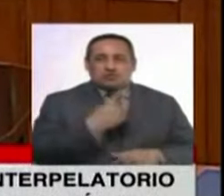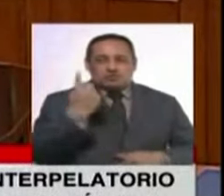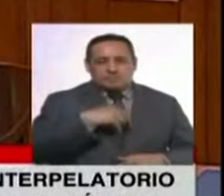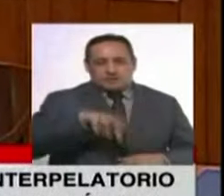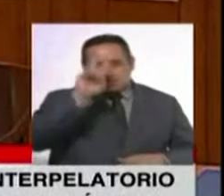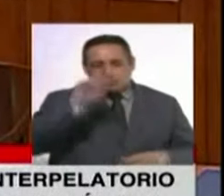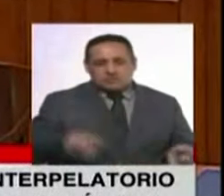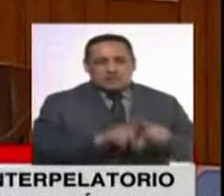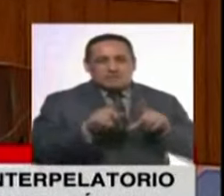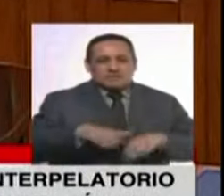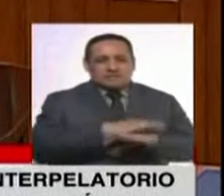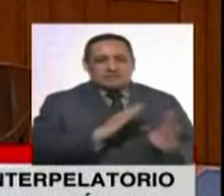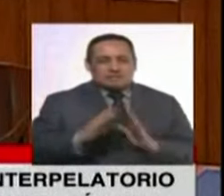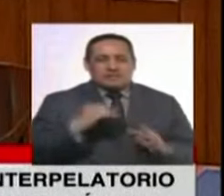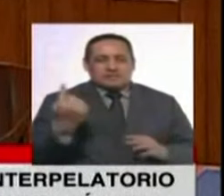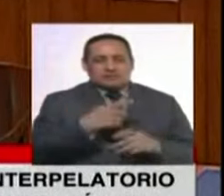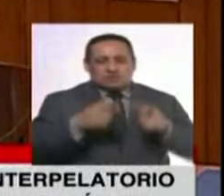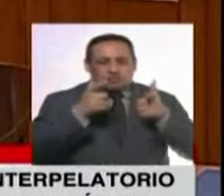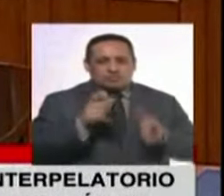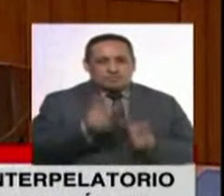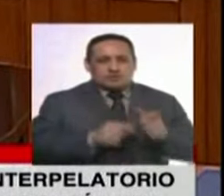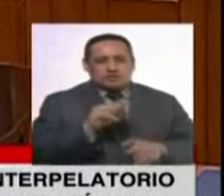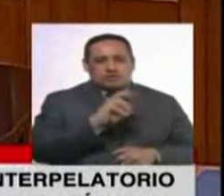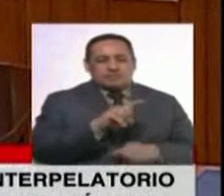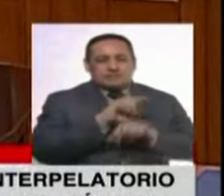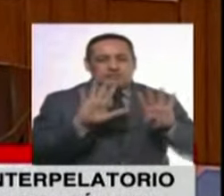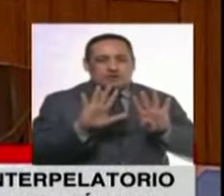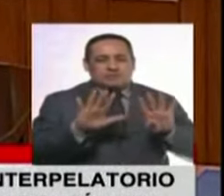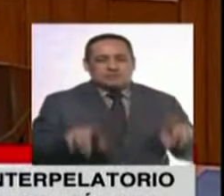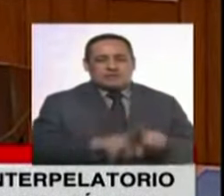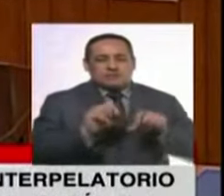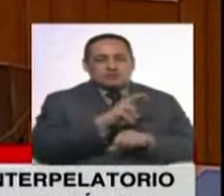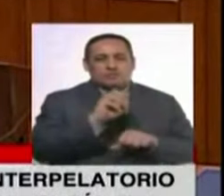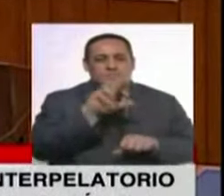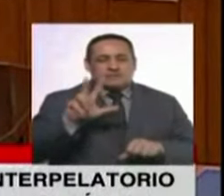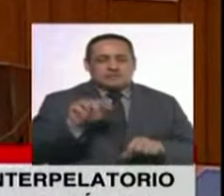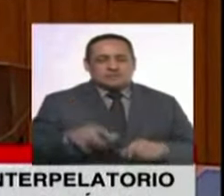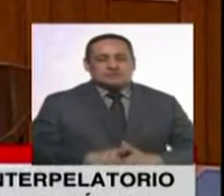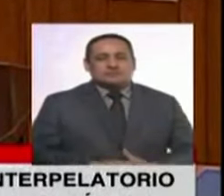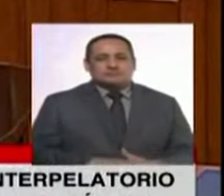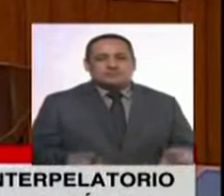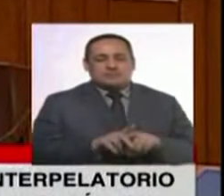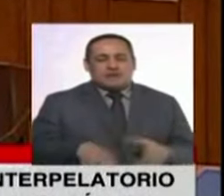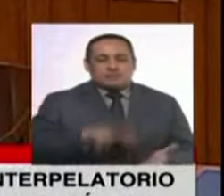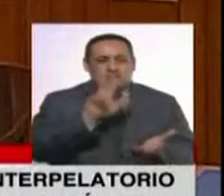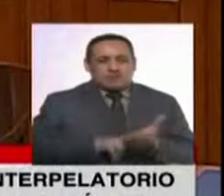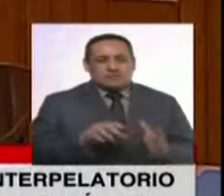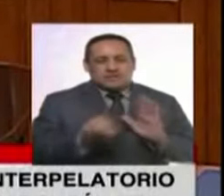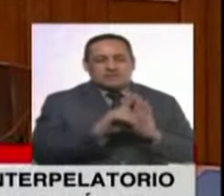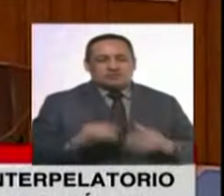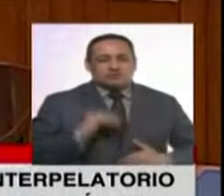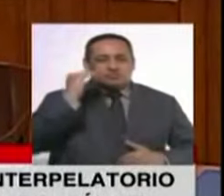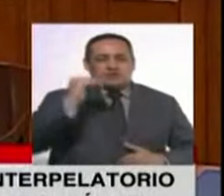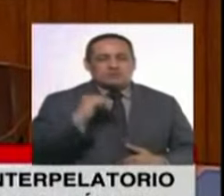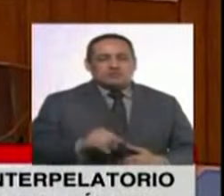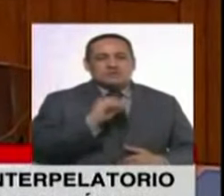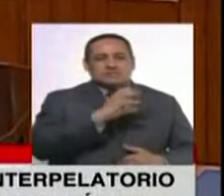es el plan Nacional de Seguridad Ciudadana 2019 2023 aprobado mediante decreto